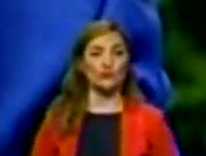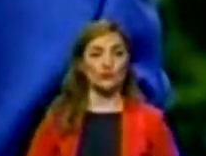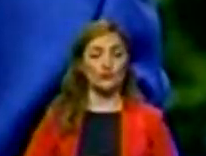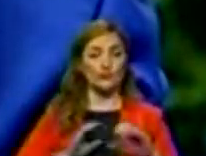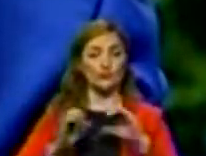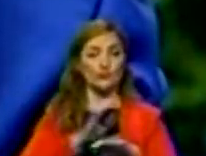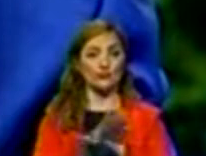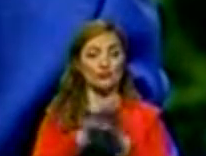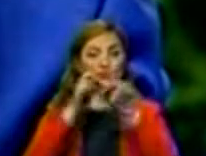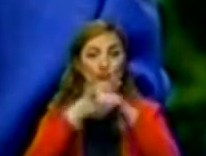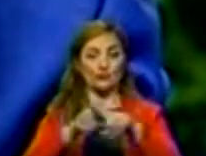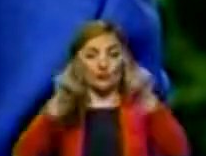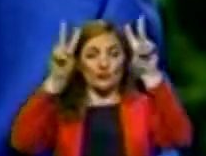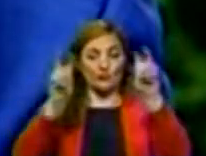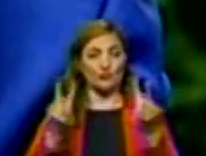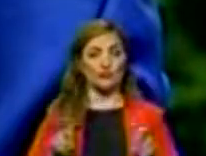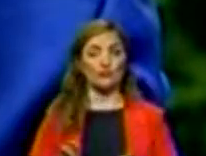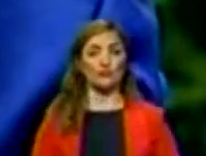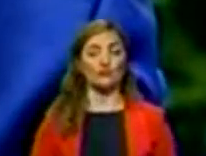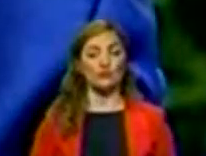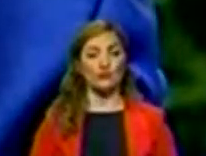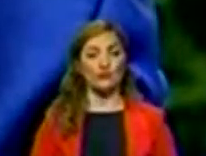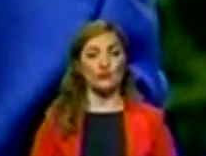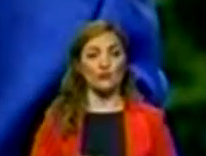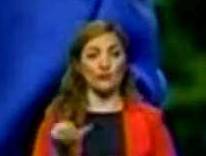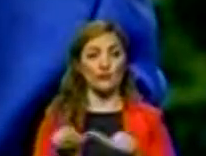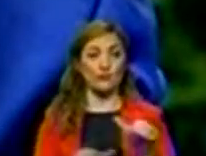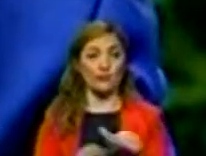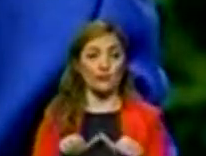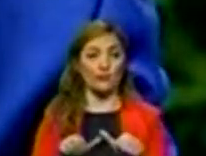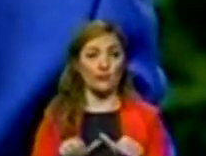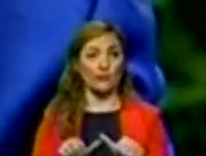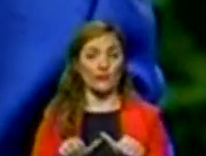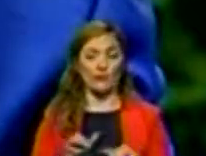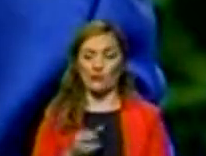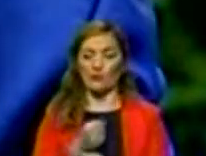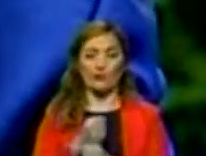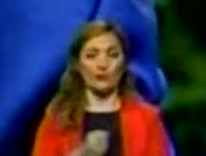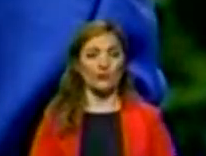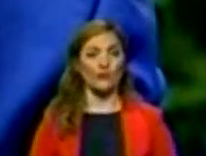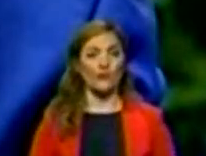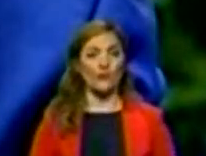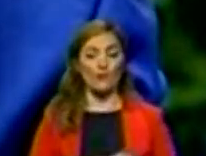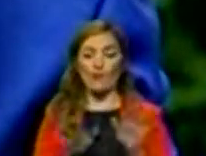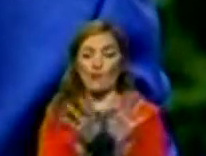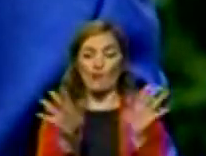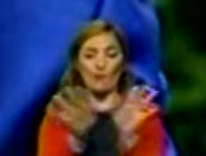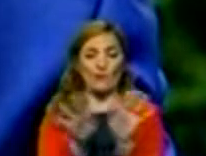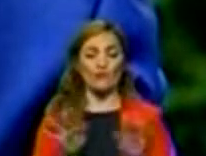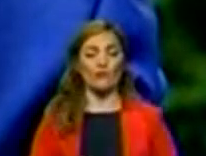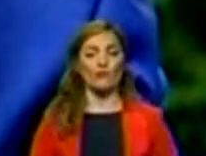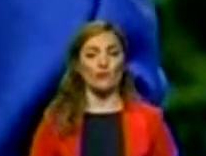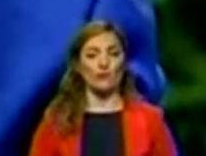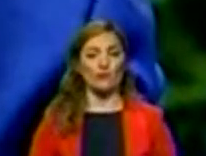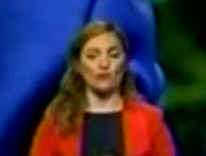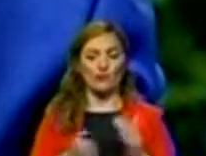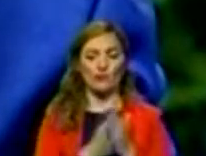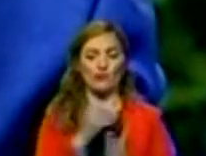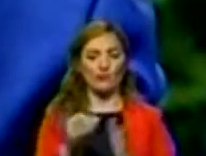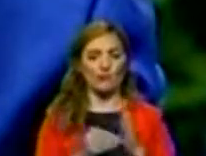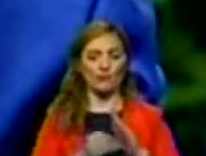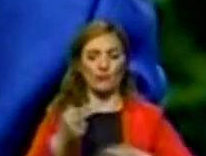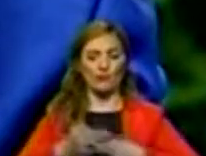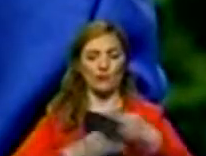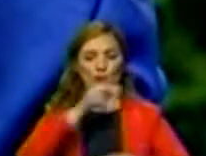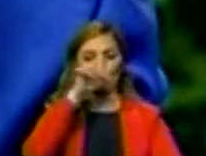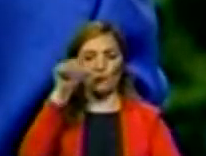acerca de diferentes temas, pasando por el asesoramiento en ciberseguridad, en seguridad en términos generales, en combate al narcotráfico,